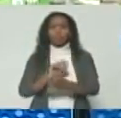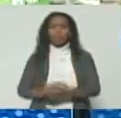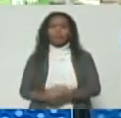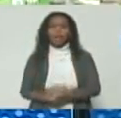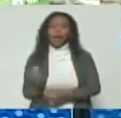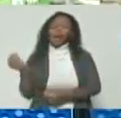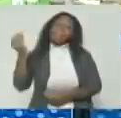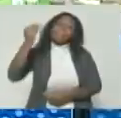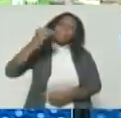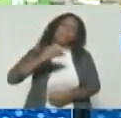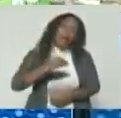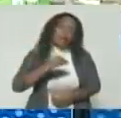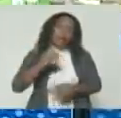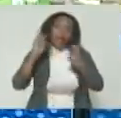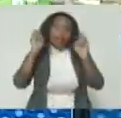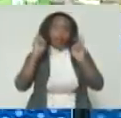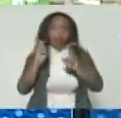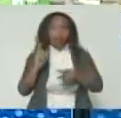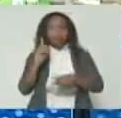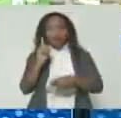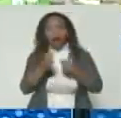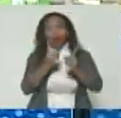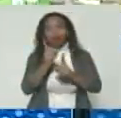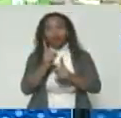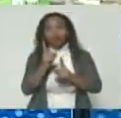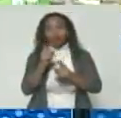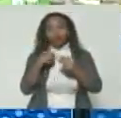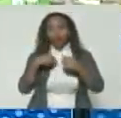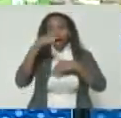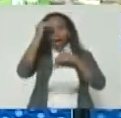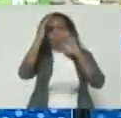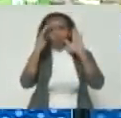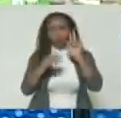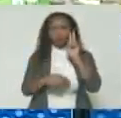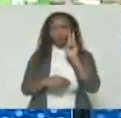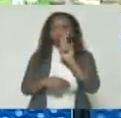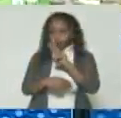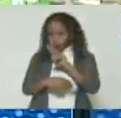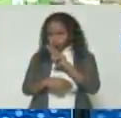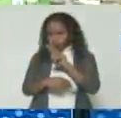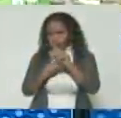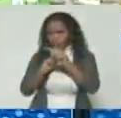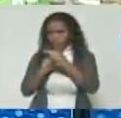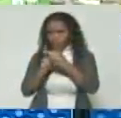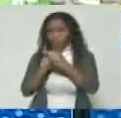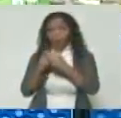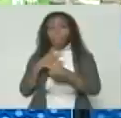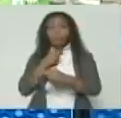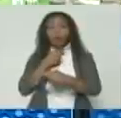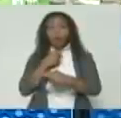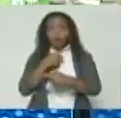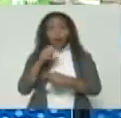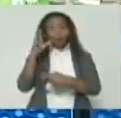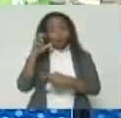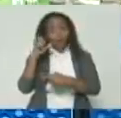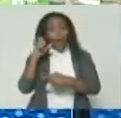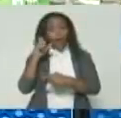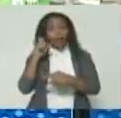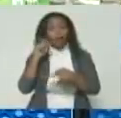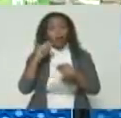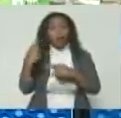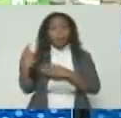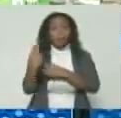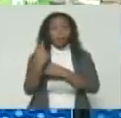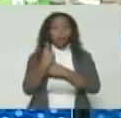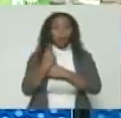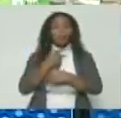además de Lola Alcabala, lo cual me llamó la atención ahí mismo, me gusta escuchar la crítica, me gusta escuchar los